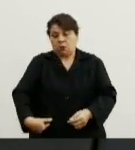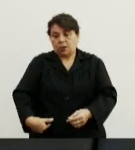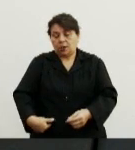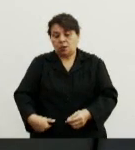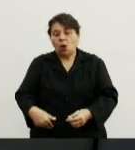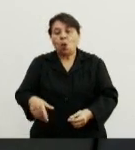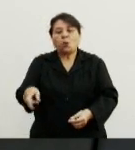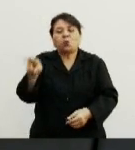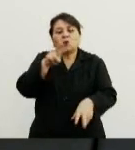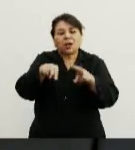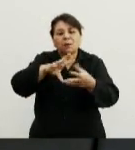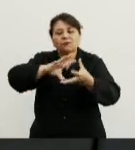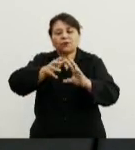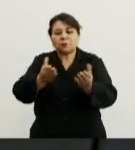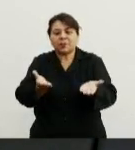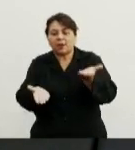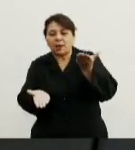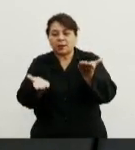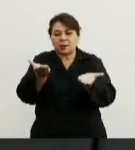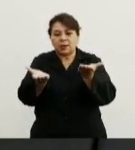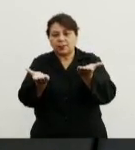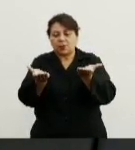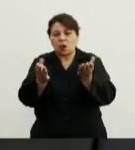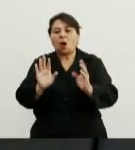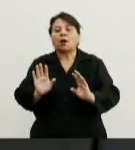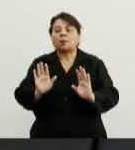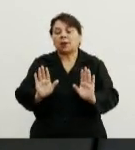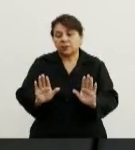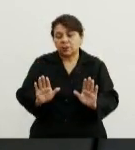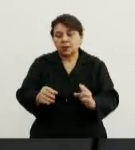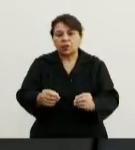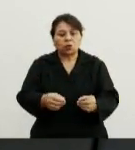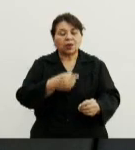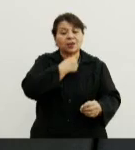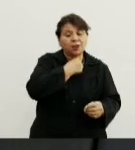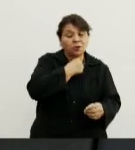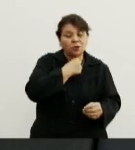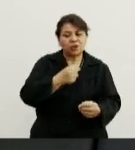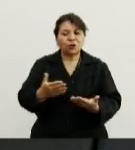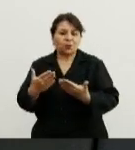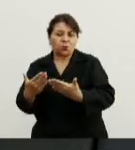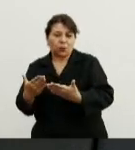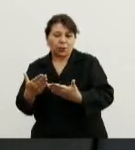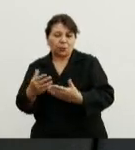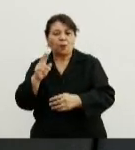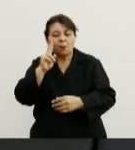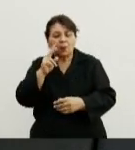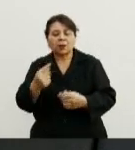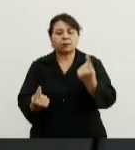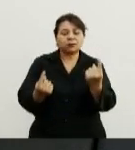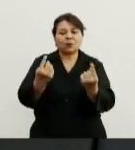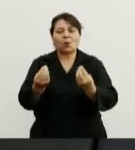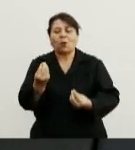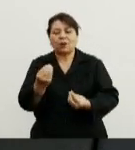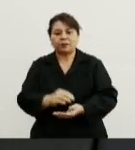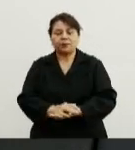entre lo que se quiere y lo que se puede siendo fundamentalmente realistas y precavidos en cada una de